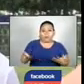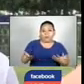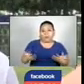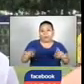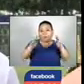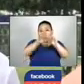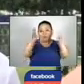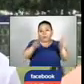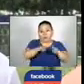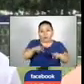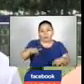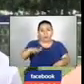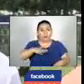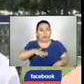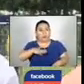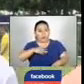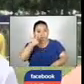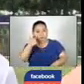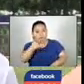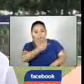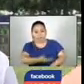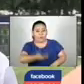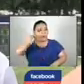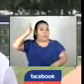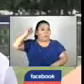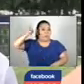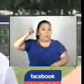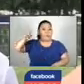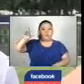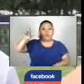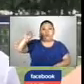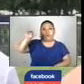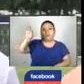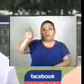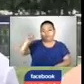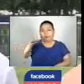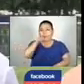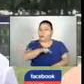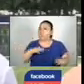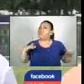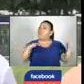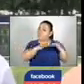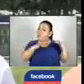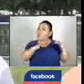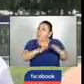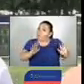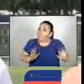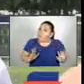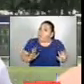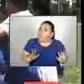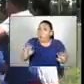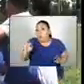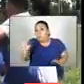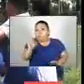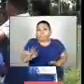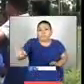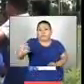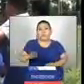afederado, ahí tengo el ejemplo del profe Rafa Rizzo. Podría ser como él o mucho mejor.